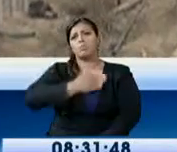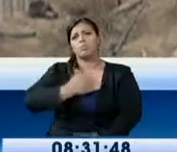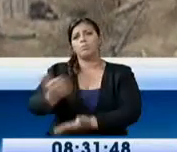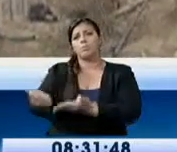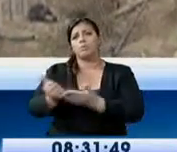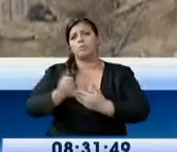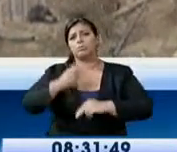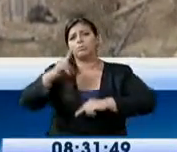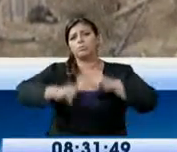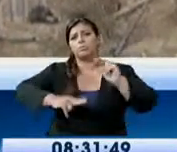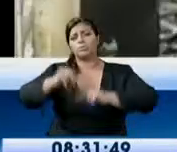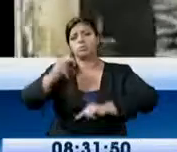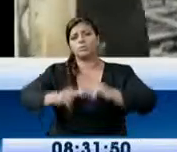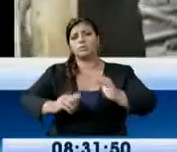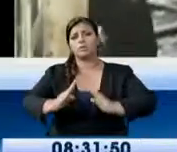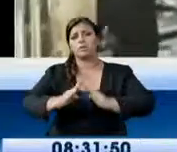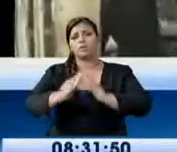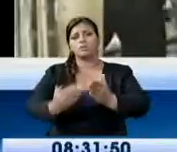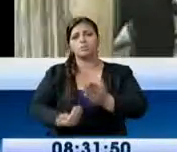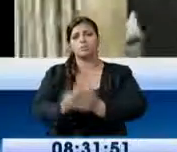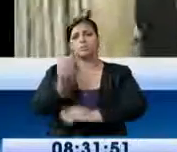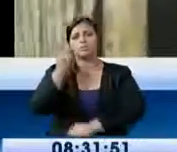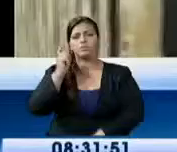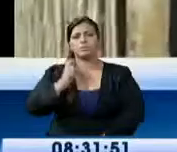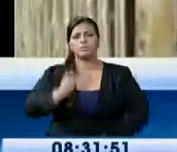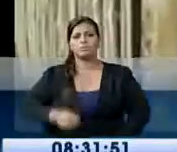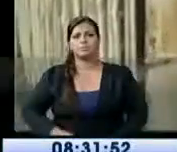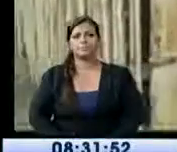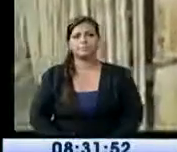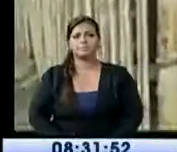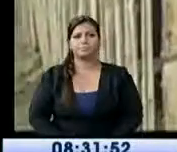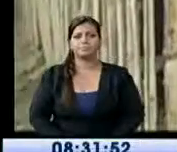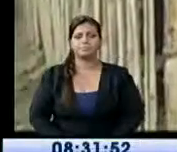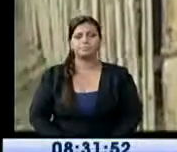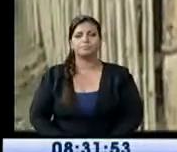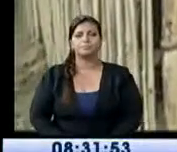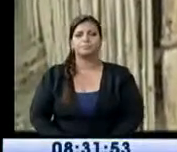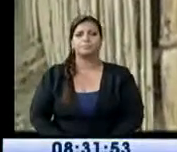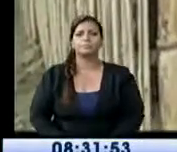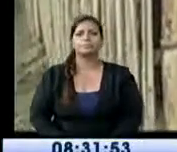casita de Hogar de Cristo, en que sea. Desde la provincia de Santa Elena, informó Darwin Villao.